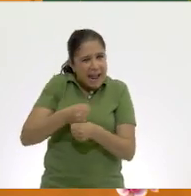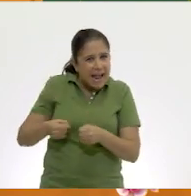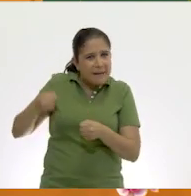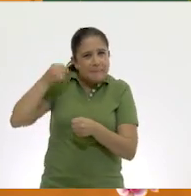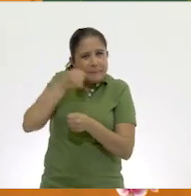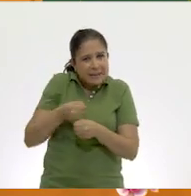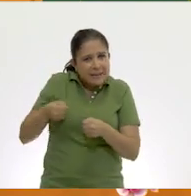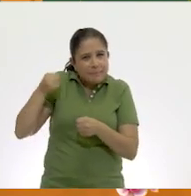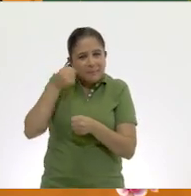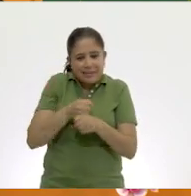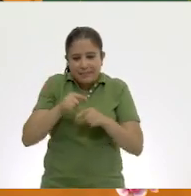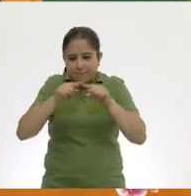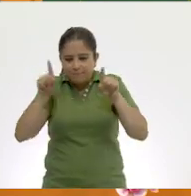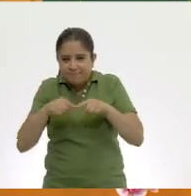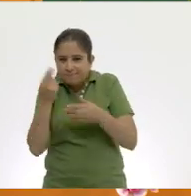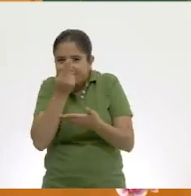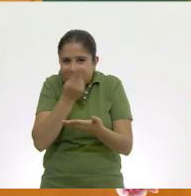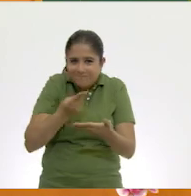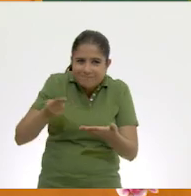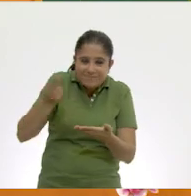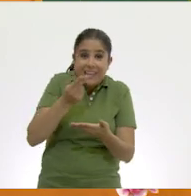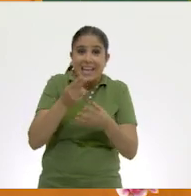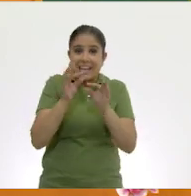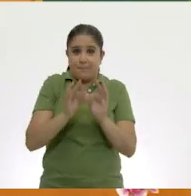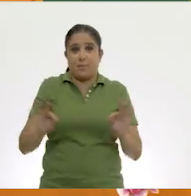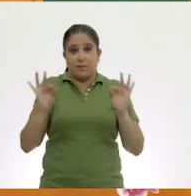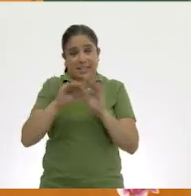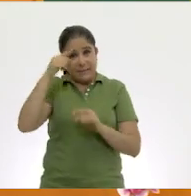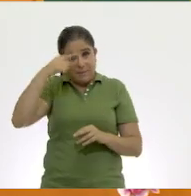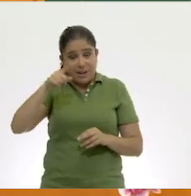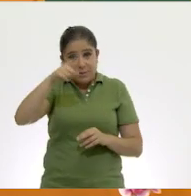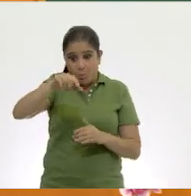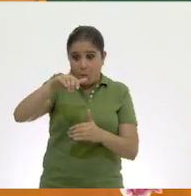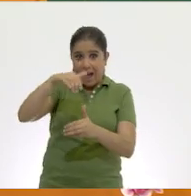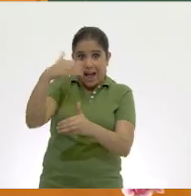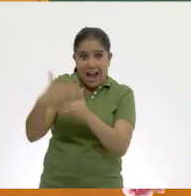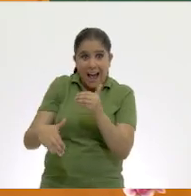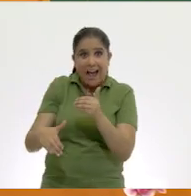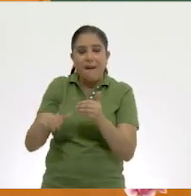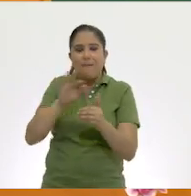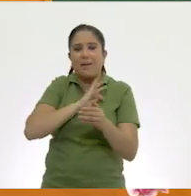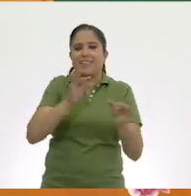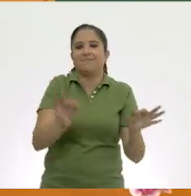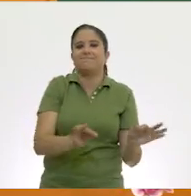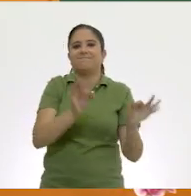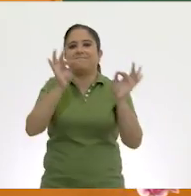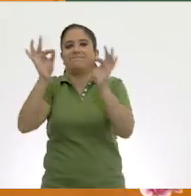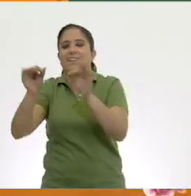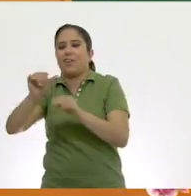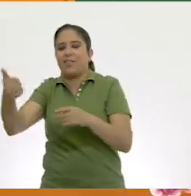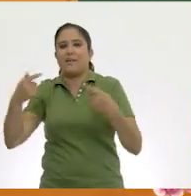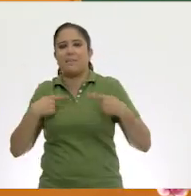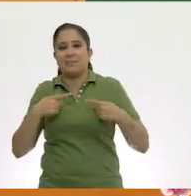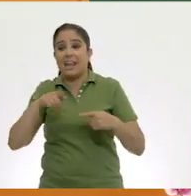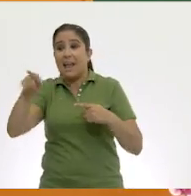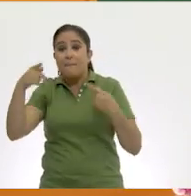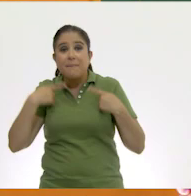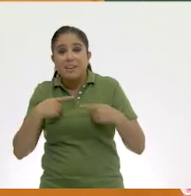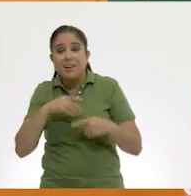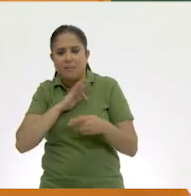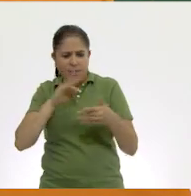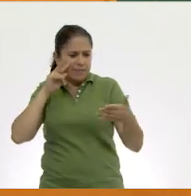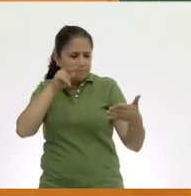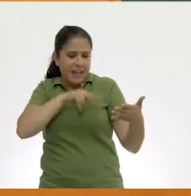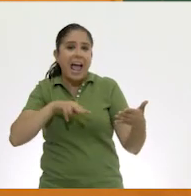y practicar el croquis es muy importante sobre todo para que cuando lo termines se lo puedas dar a otra persona y esa persona lo